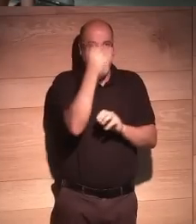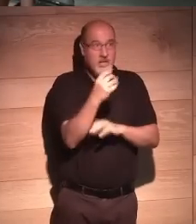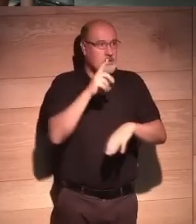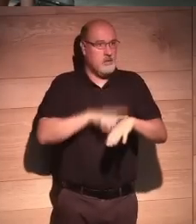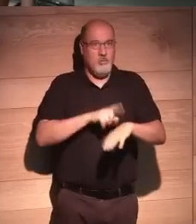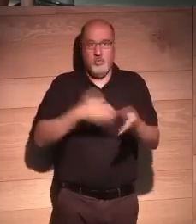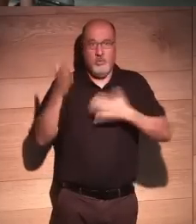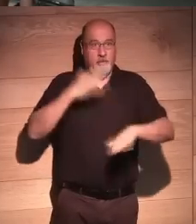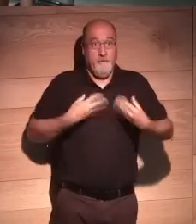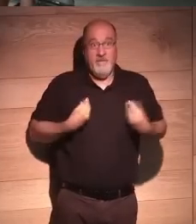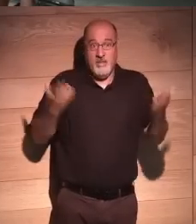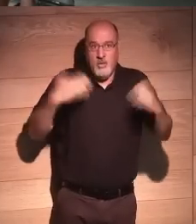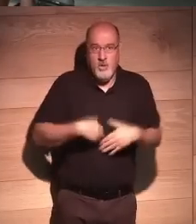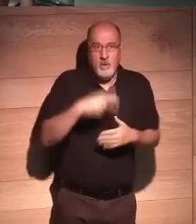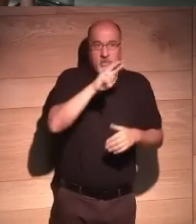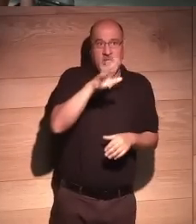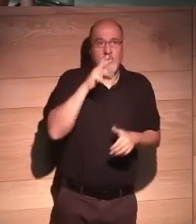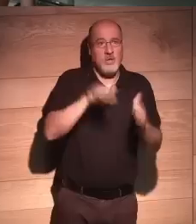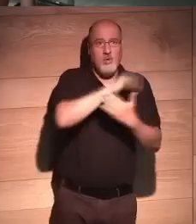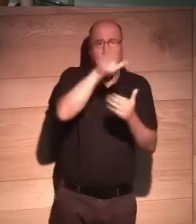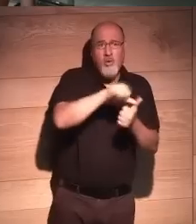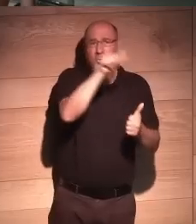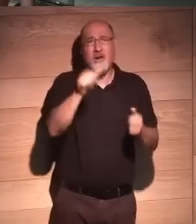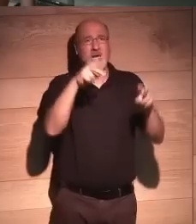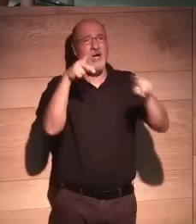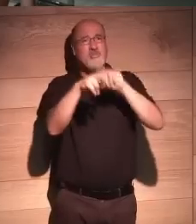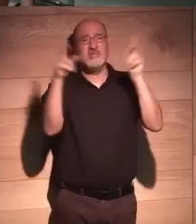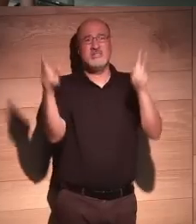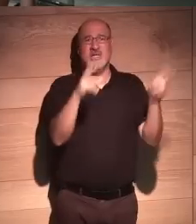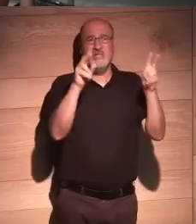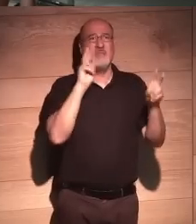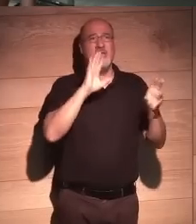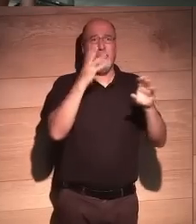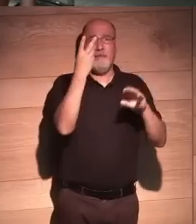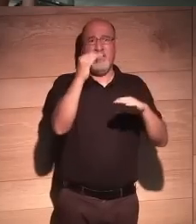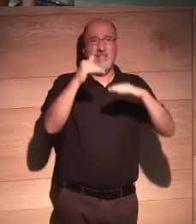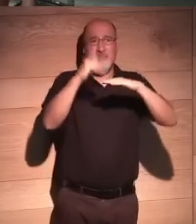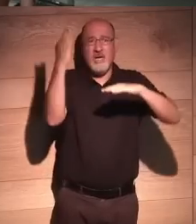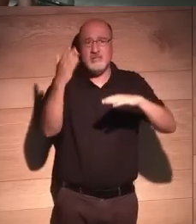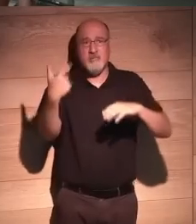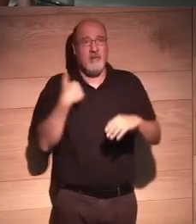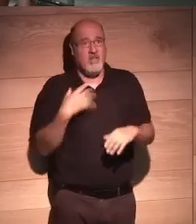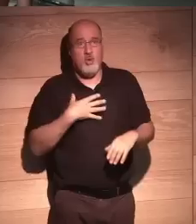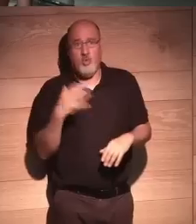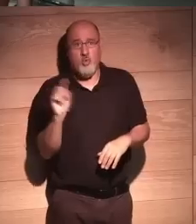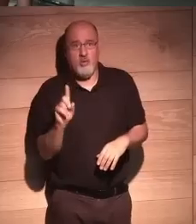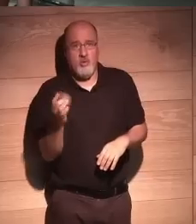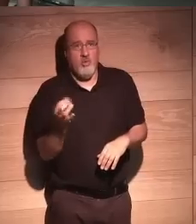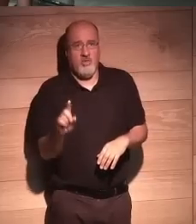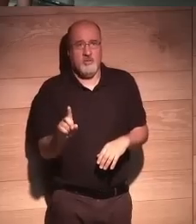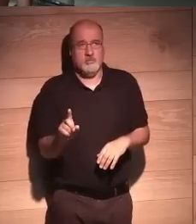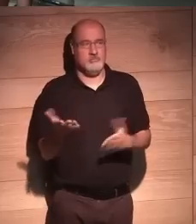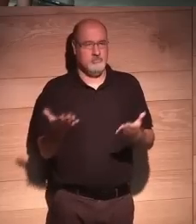da 24 horas para ver las 20 series, pero por lo visto hay más de 20 que no me puedo perder. Sí. Con lo cual, y entonces ya hay gente que